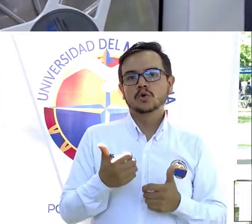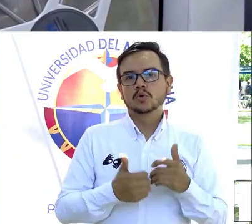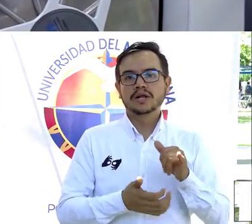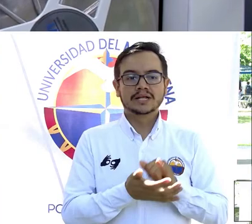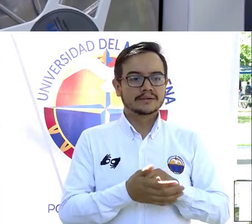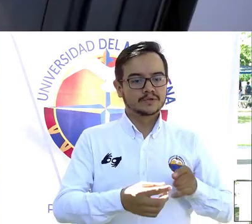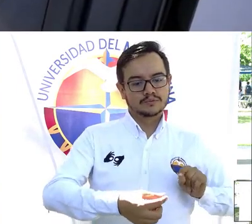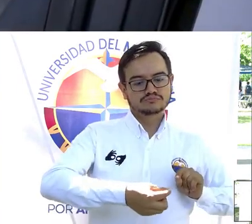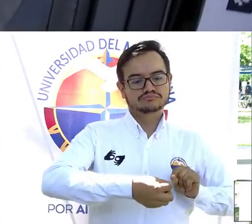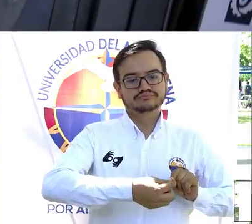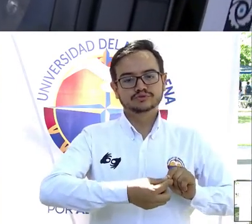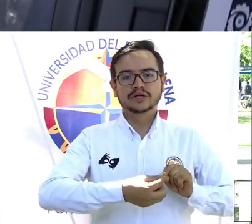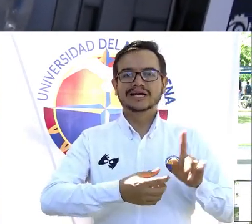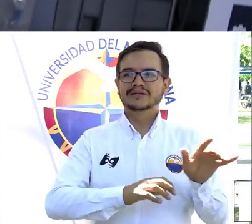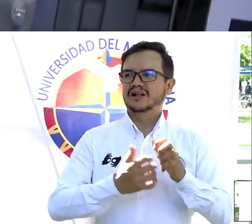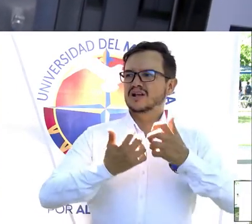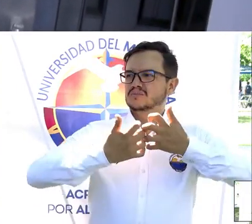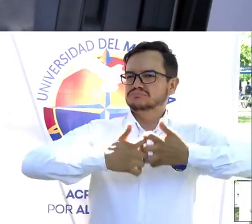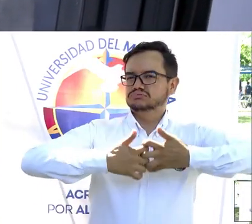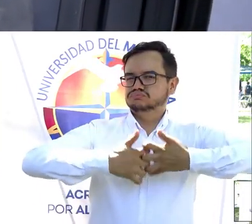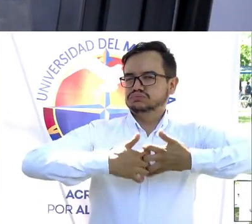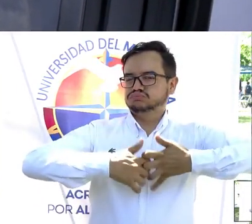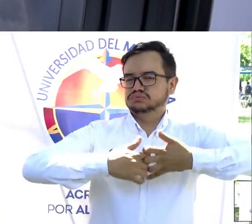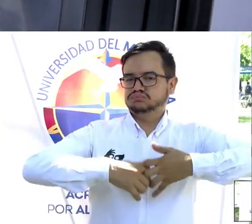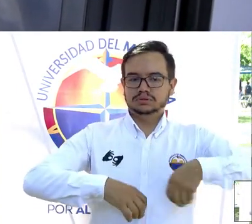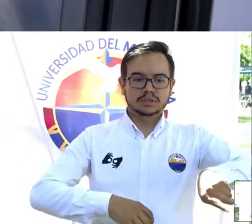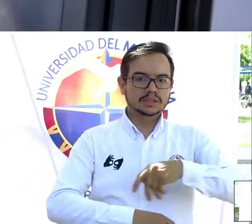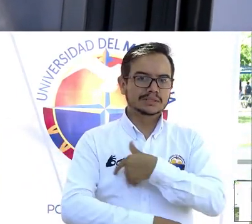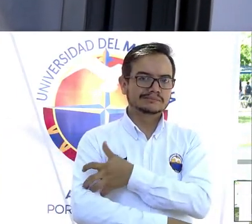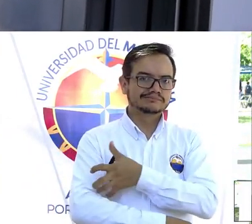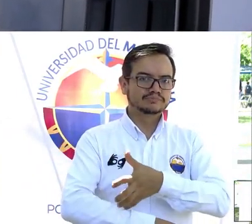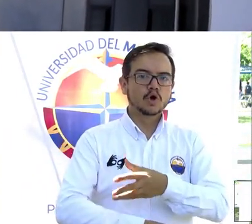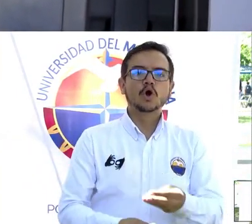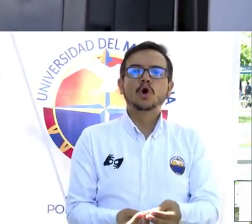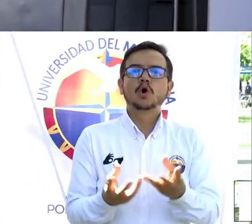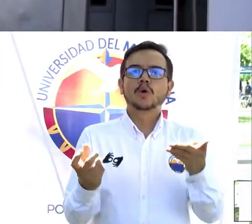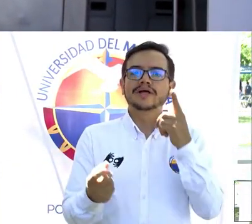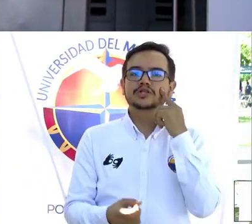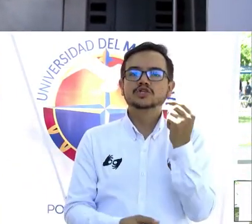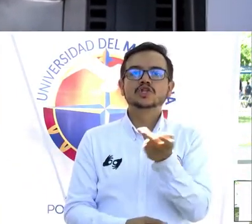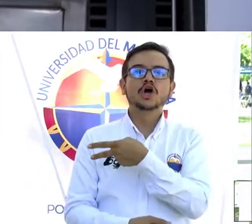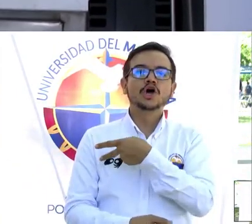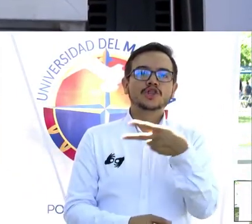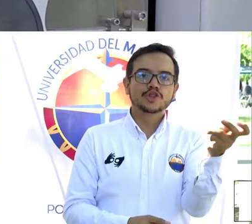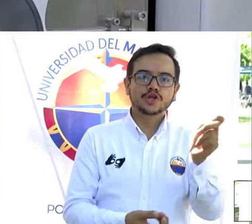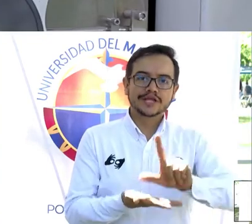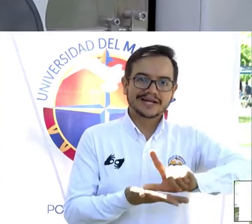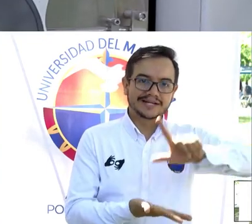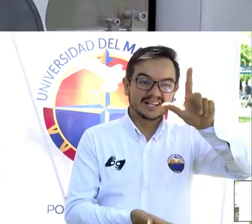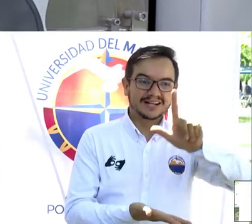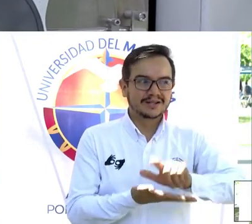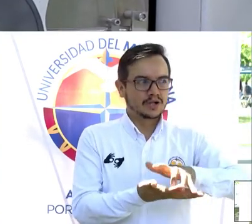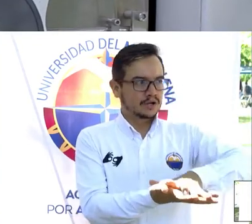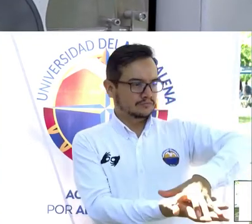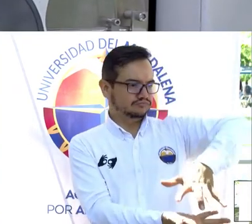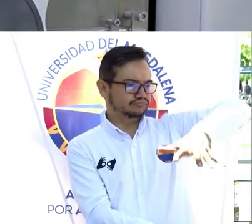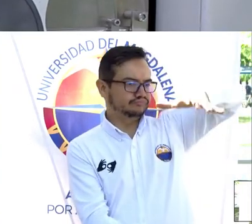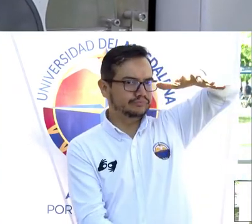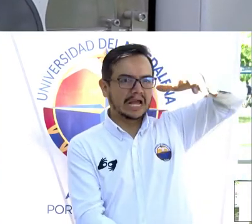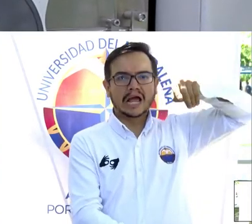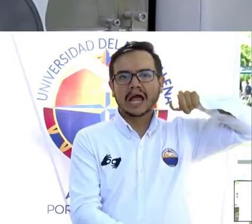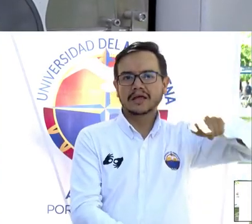industrial, el cual tenemos una capacidad de 200 litros, permitiéndonos realizar unas